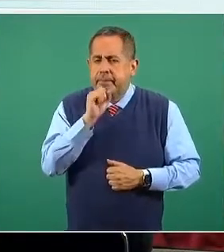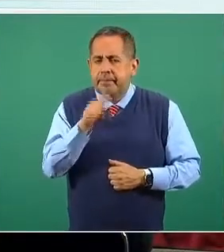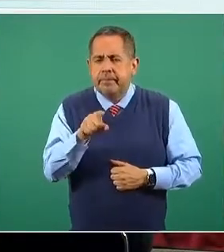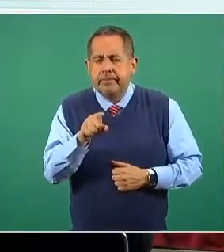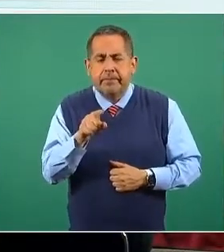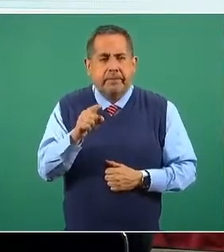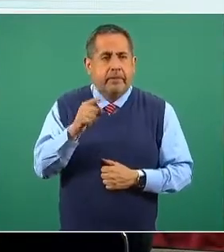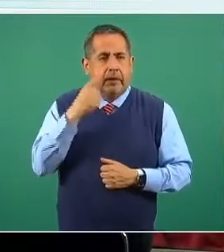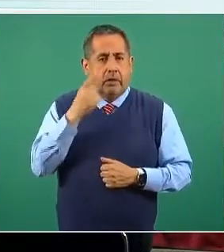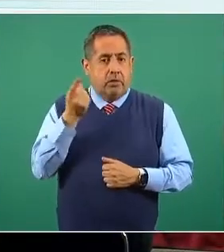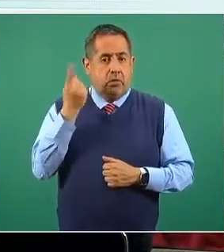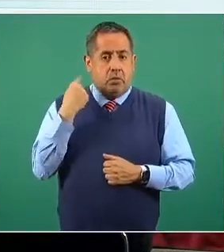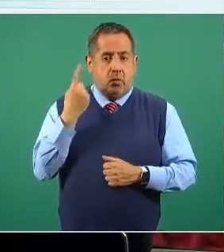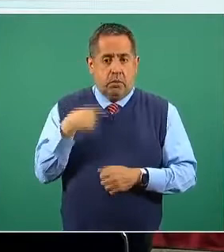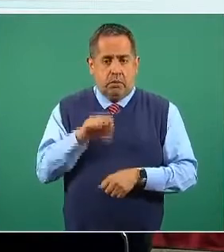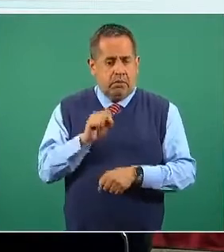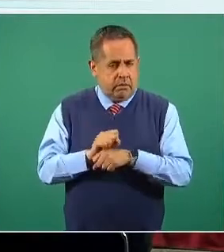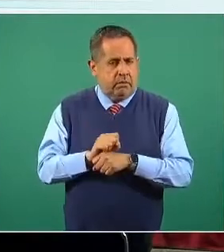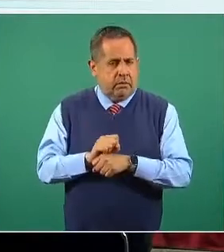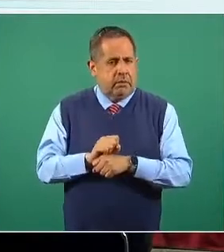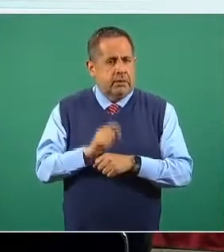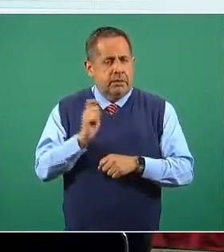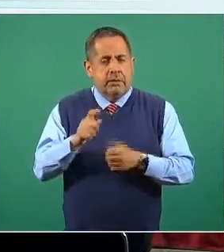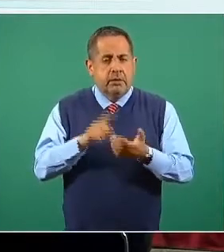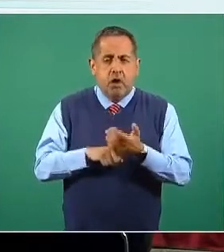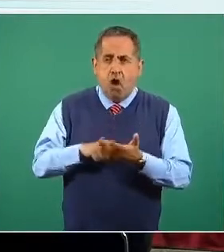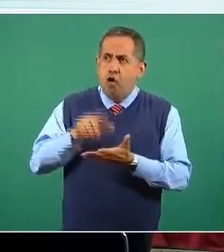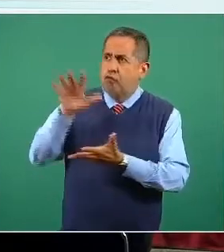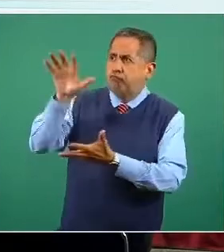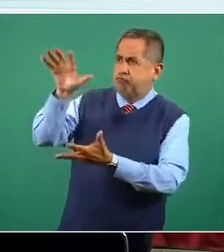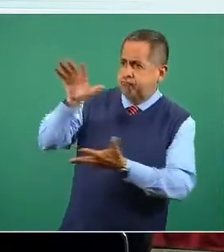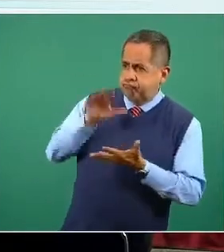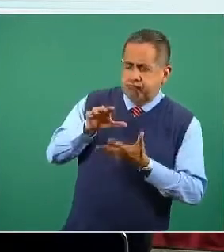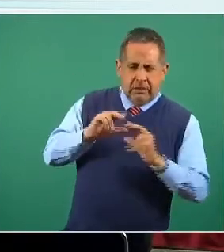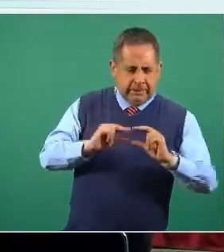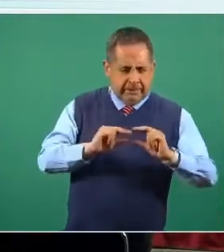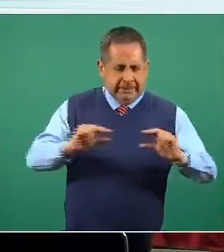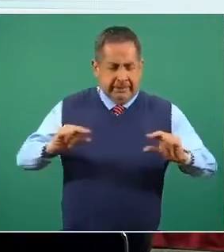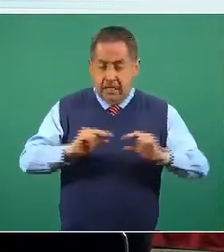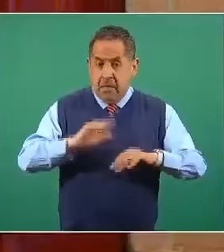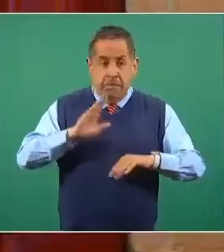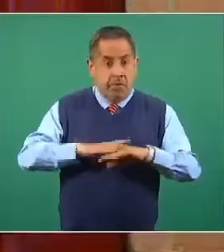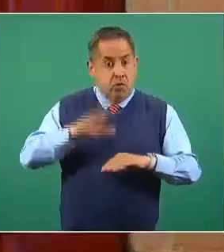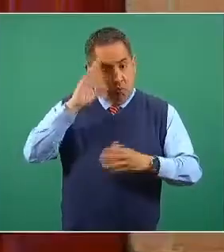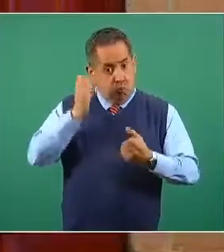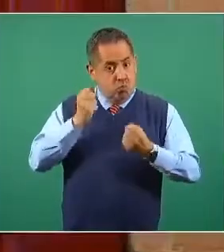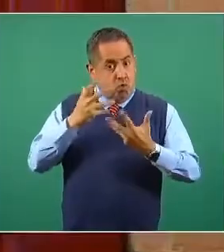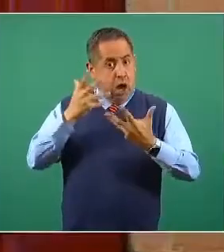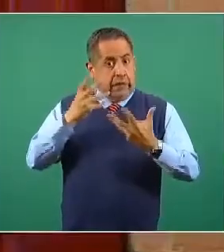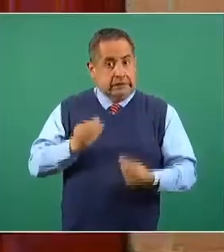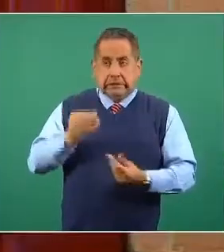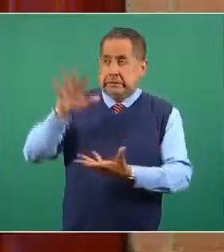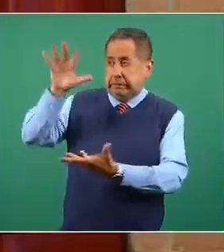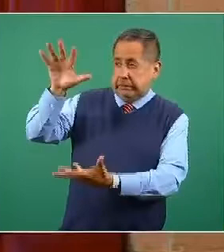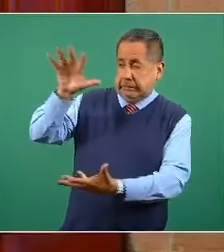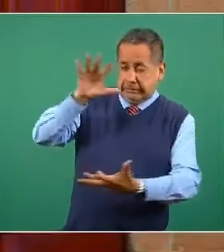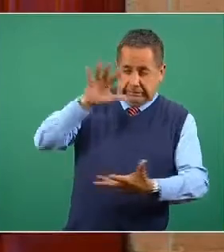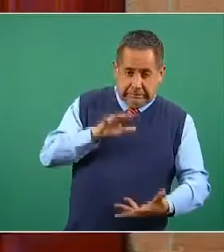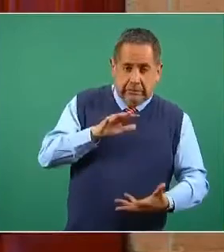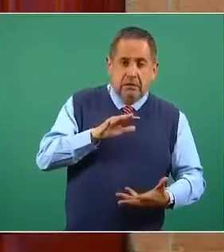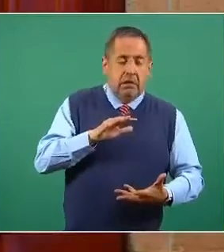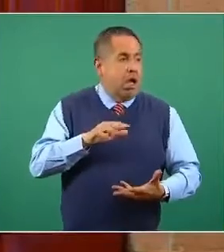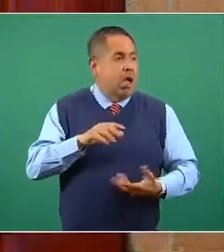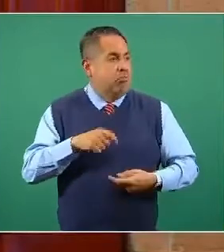en la semana anterior, con esta dotación de vacunas, la más grande que había llegado hasta ese momento y que ha llegado